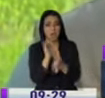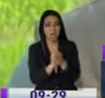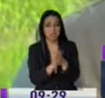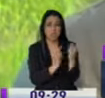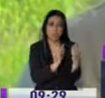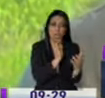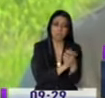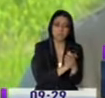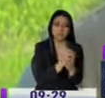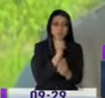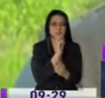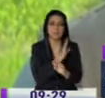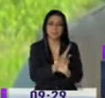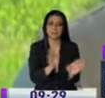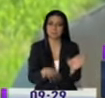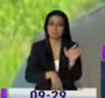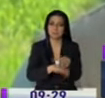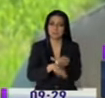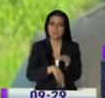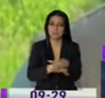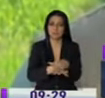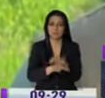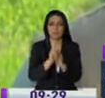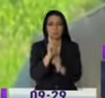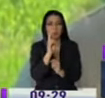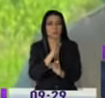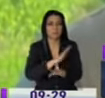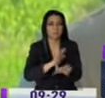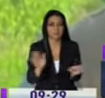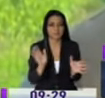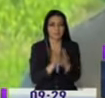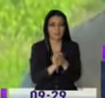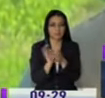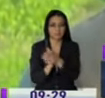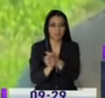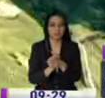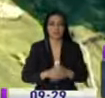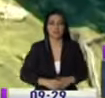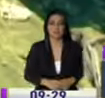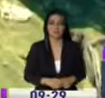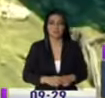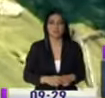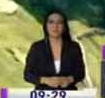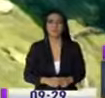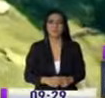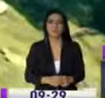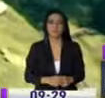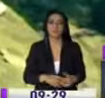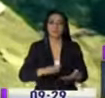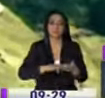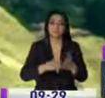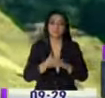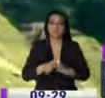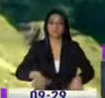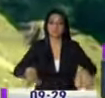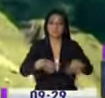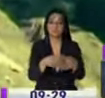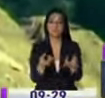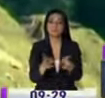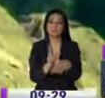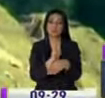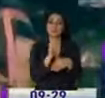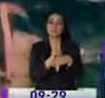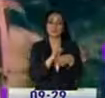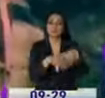visto personalmente, que sí hay gente que está casada con 2 o 3 mujeres. Los de esta comunidad también utilizan